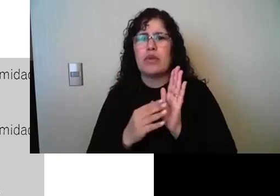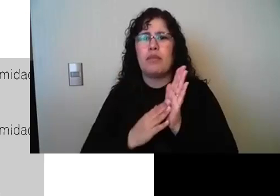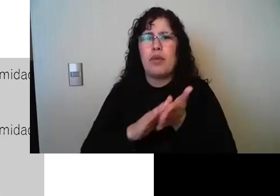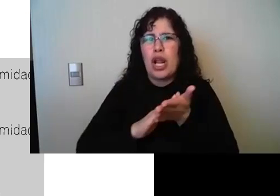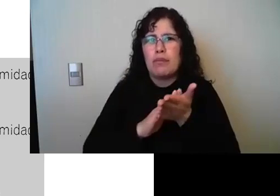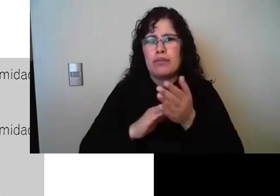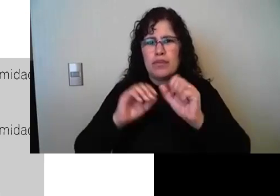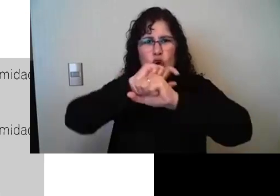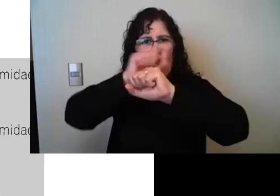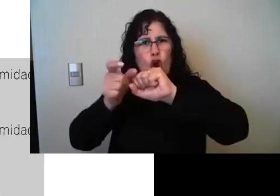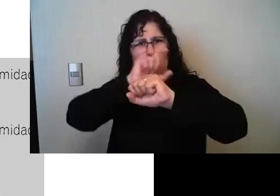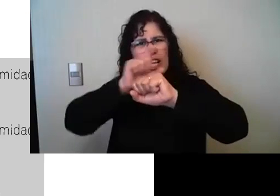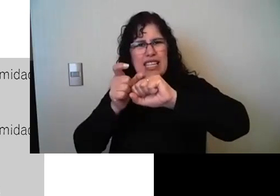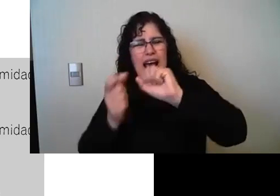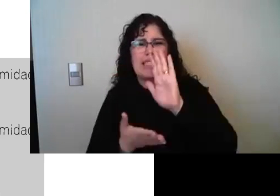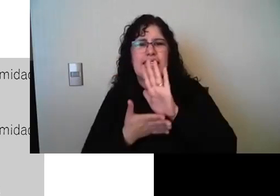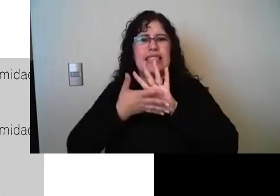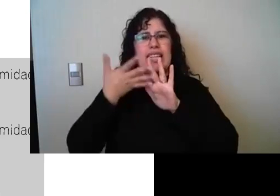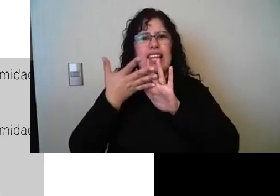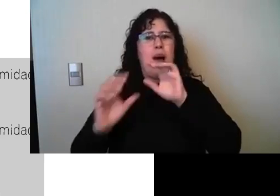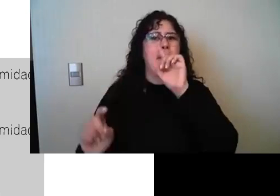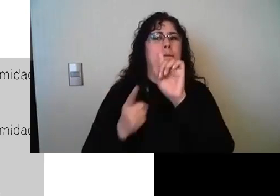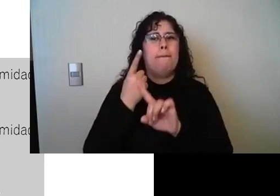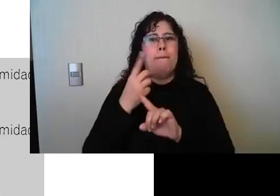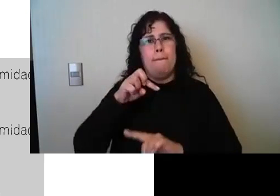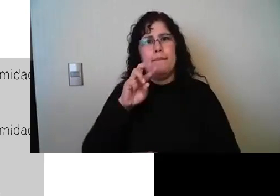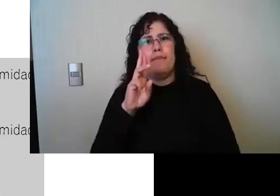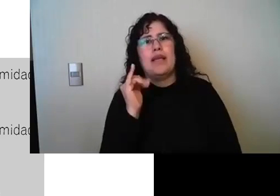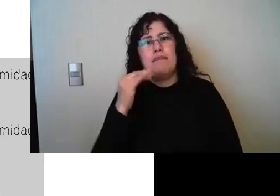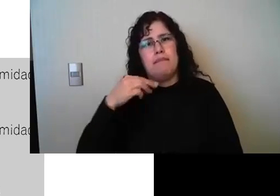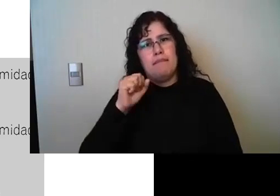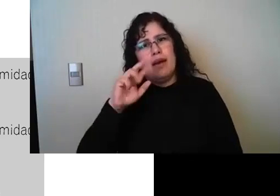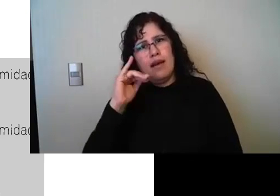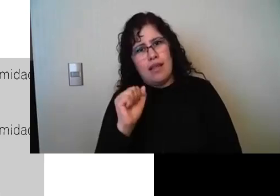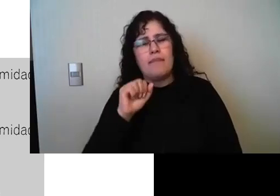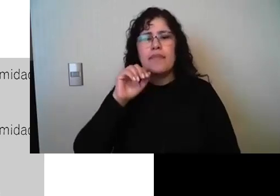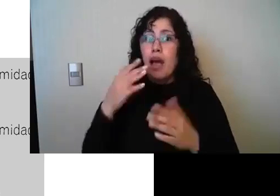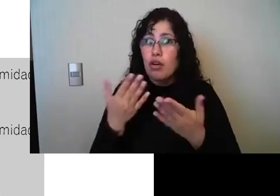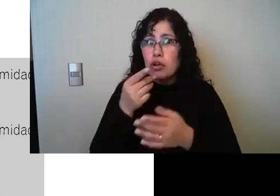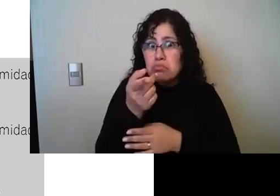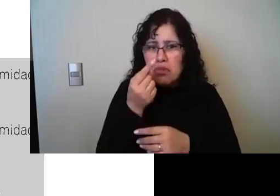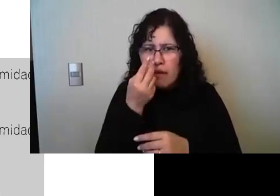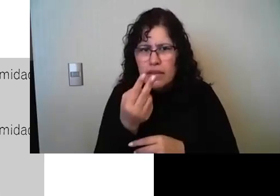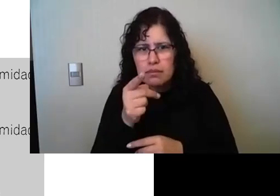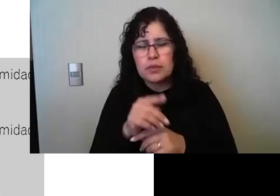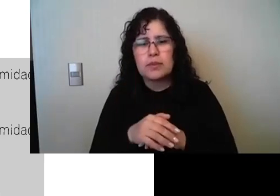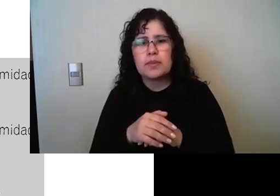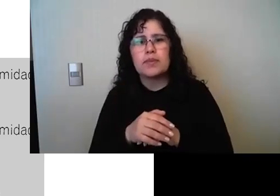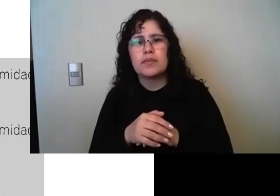sensitiva primaria. Y aquí hay dos. Una de ellas, ¿cierto? Esta que está aquí,